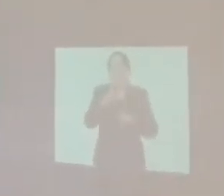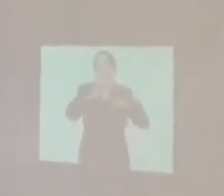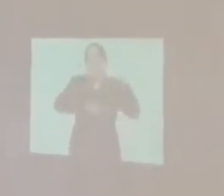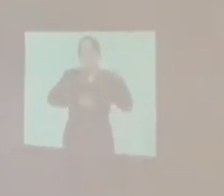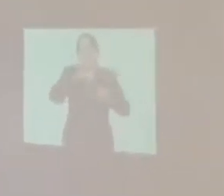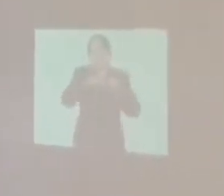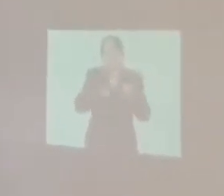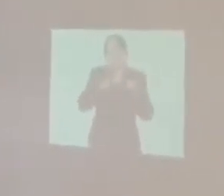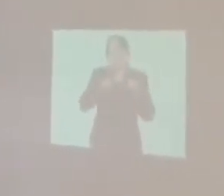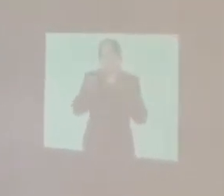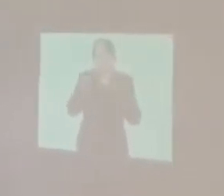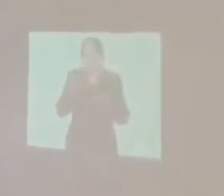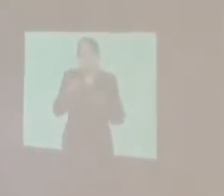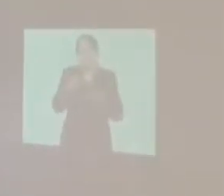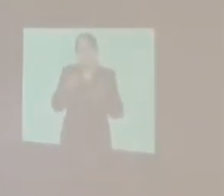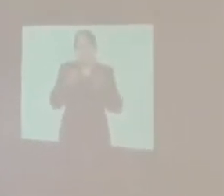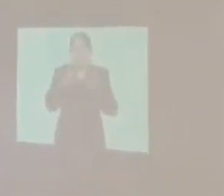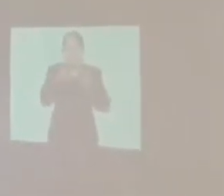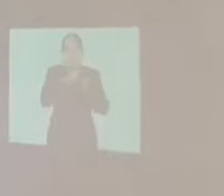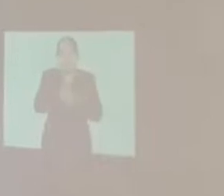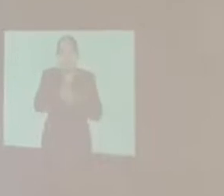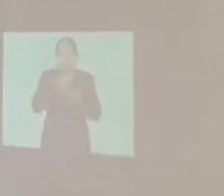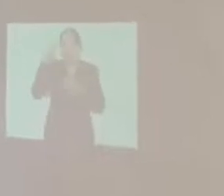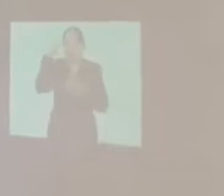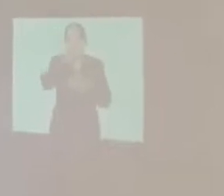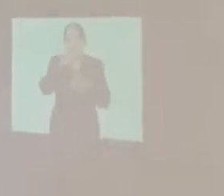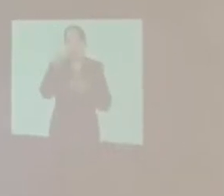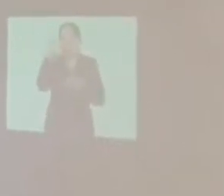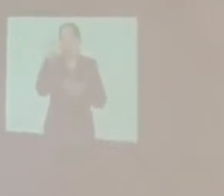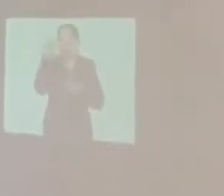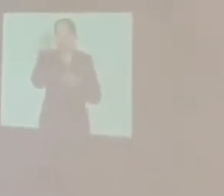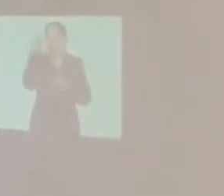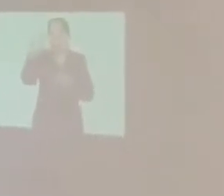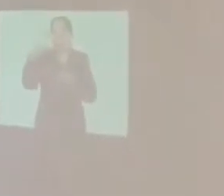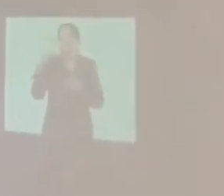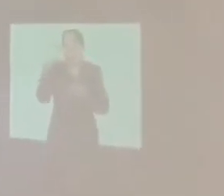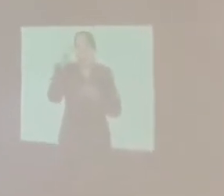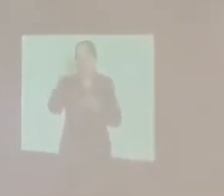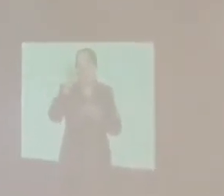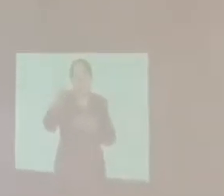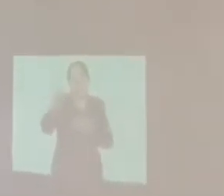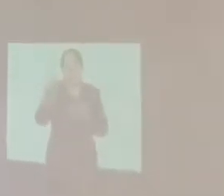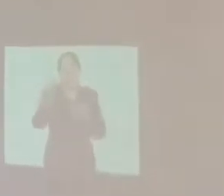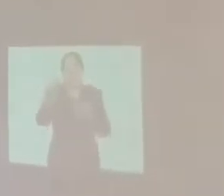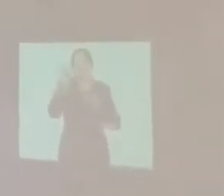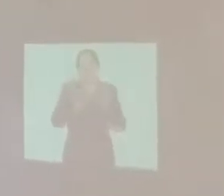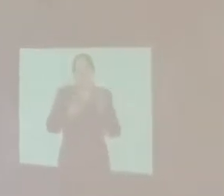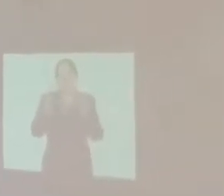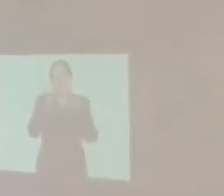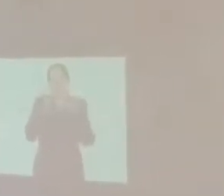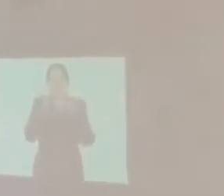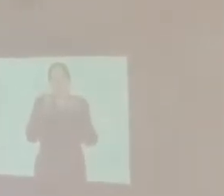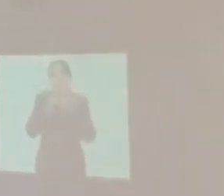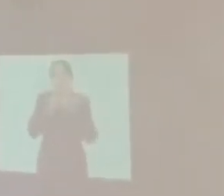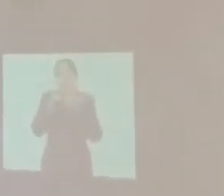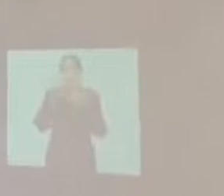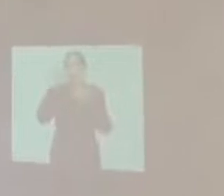forma de disminuir tiempos de traslado, congestionamiento y emisiones que provocan contaminación y el cambio